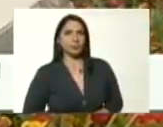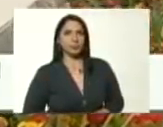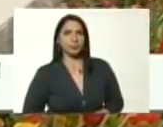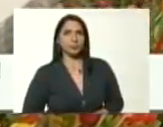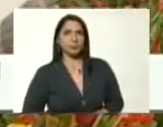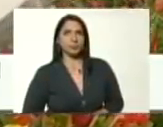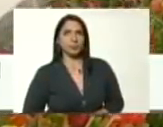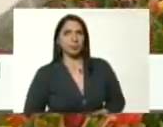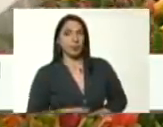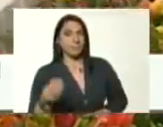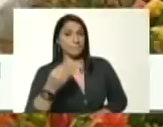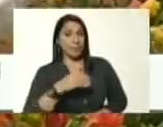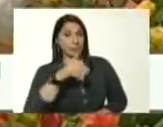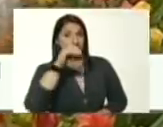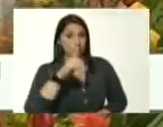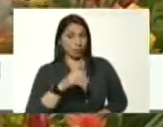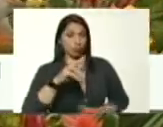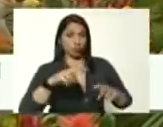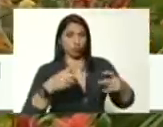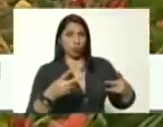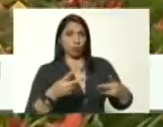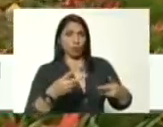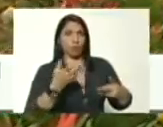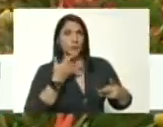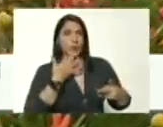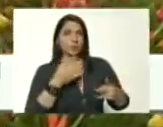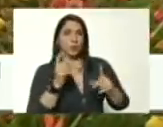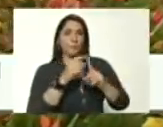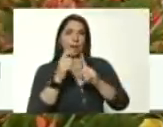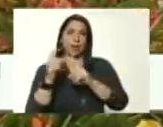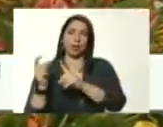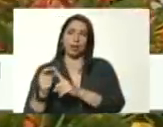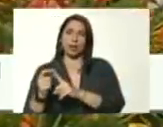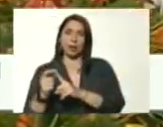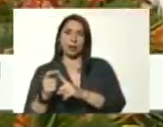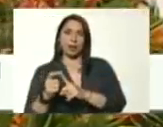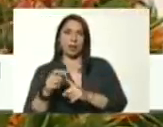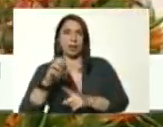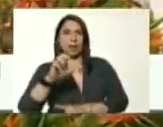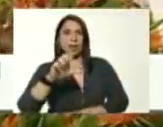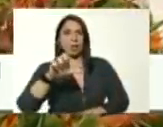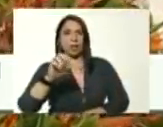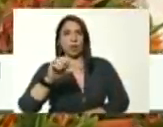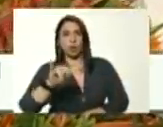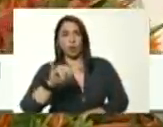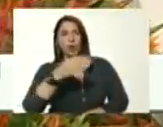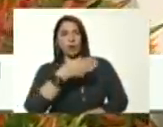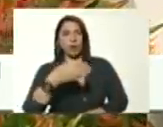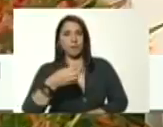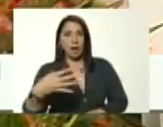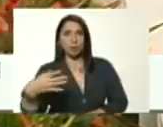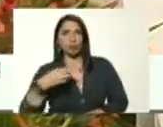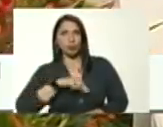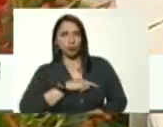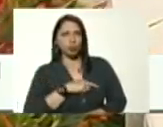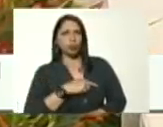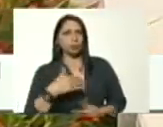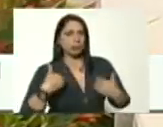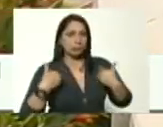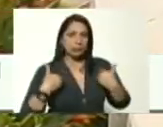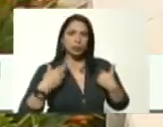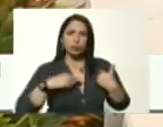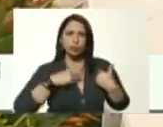maus y diputados nuevos como aquel aquella frase de andrew no de blanco la hemos sufrido en carne propia y la hemos vivido lo hemos experimentado